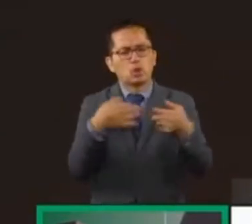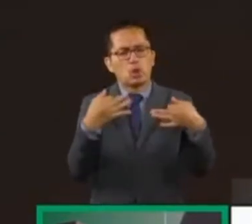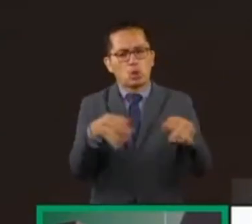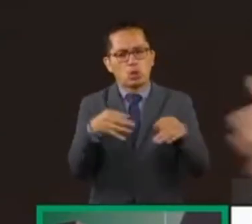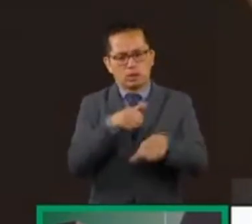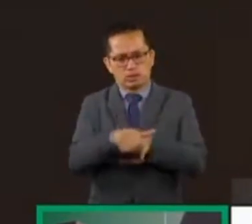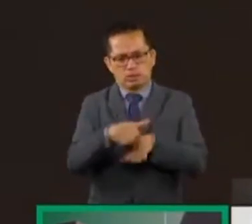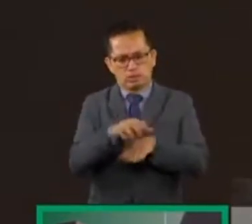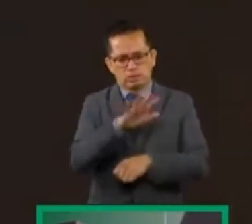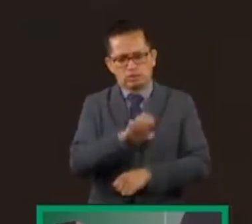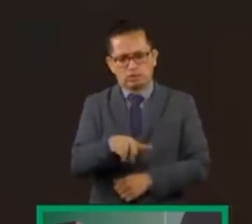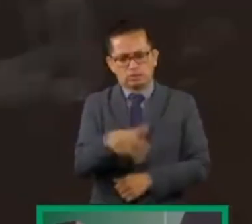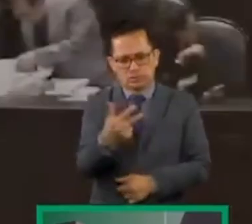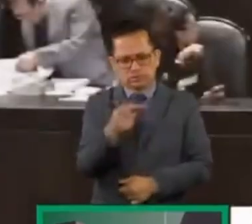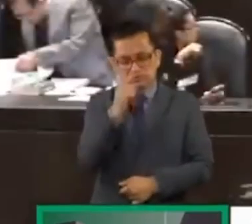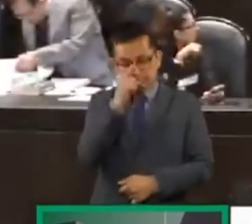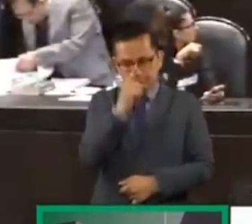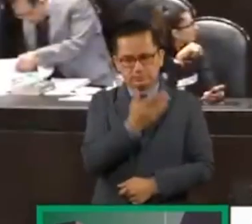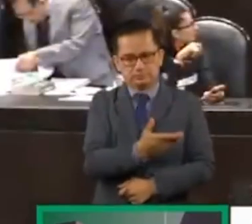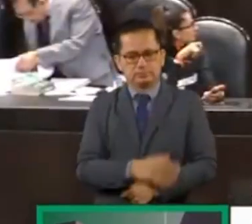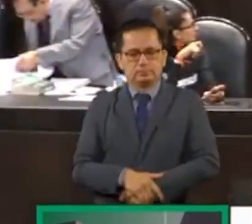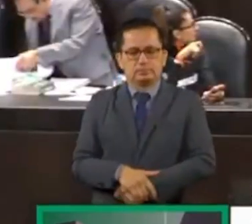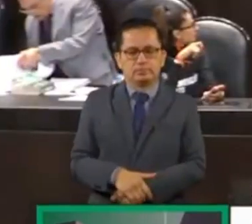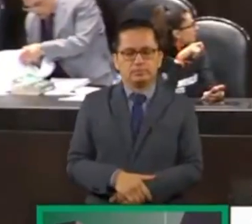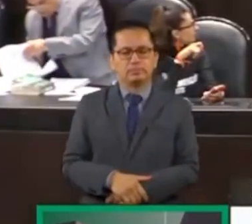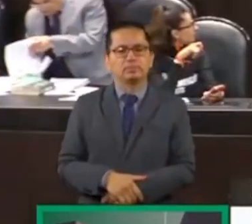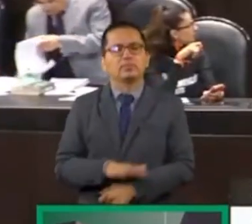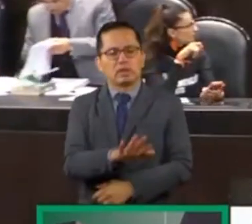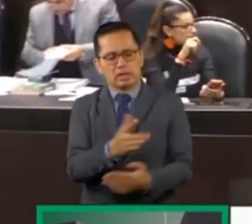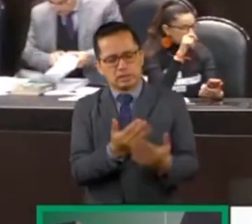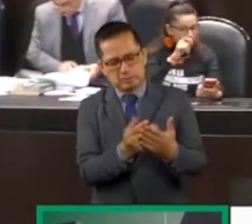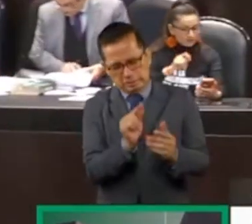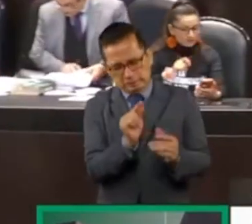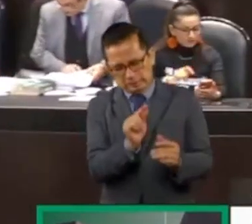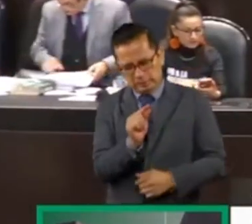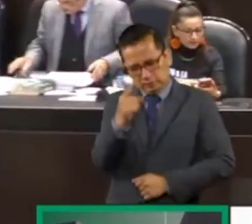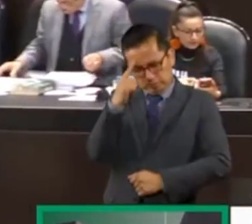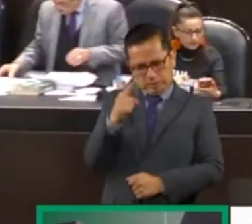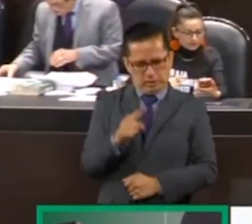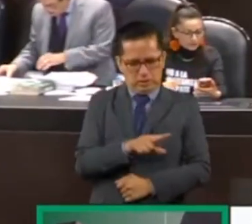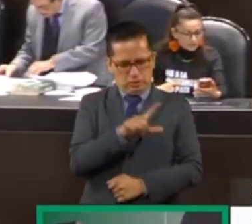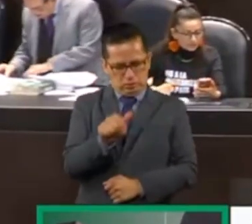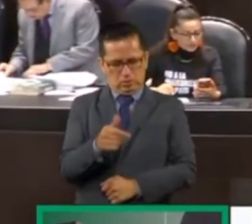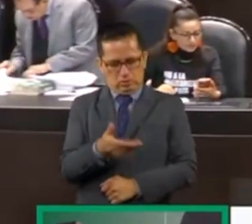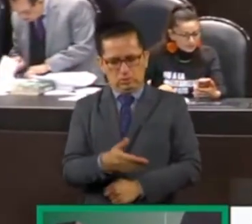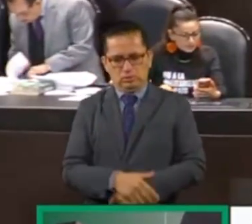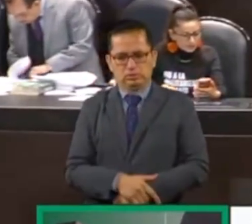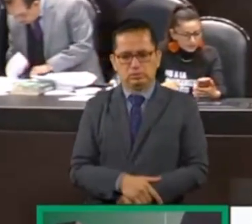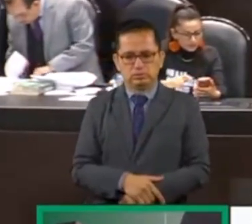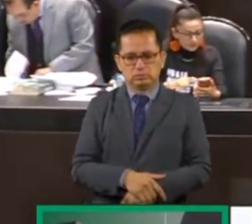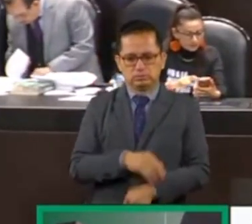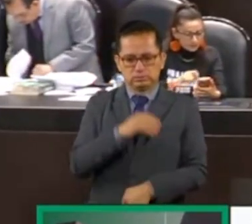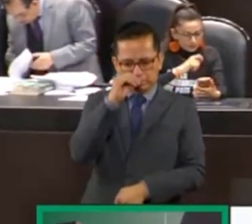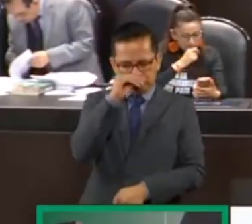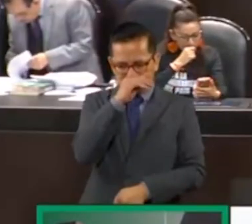página 503. Permítame un segundo. Permítame un segundo y desahogo. Ya. De